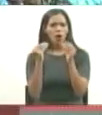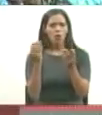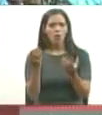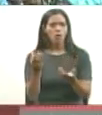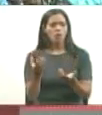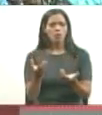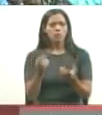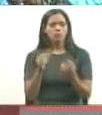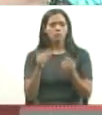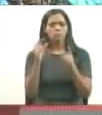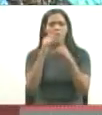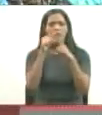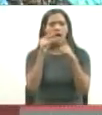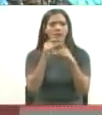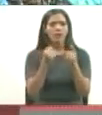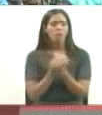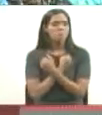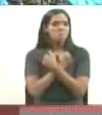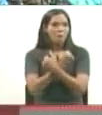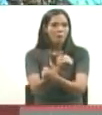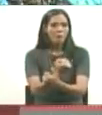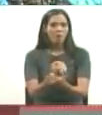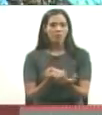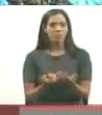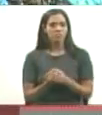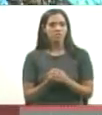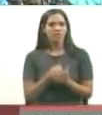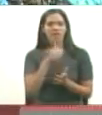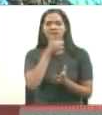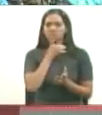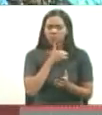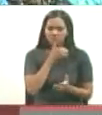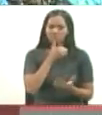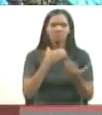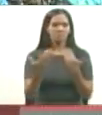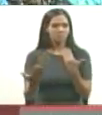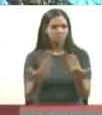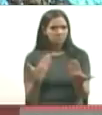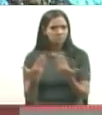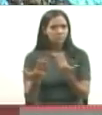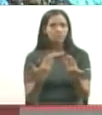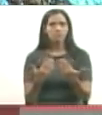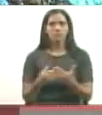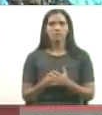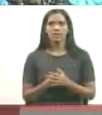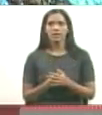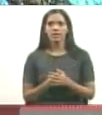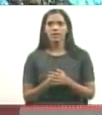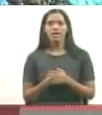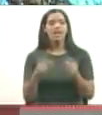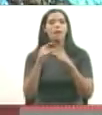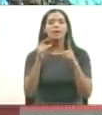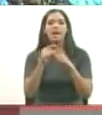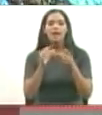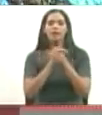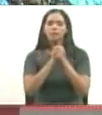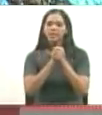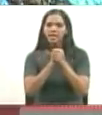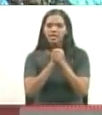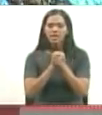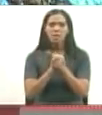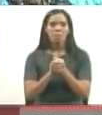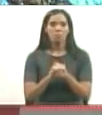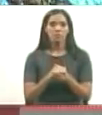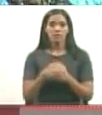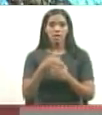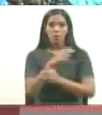nombran la palabra amor, tolerancia, la palabra compañerismo, solidaridad. Ellos